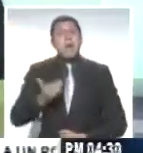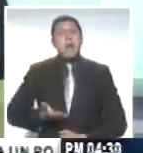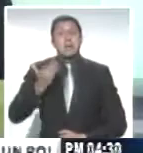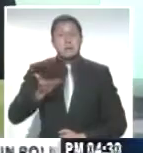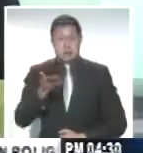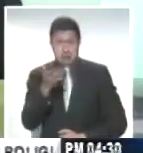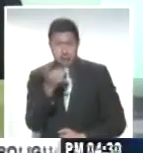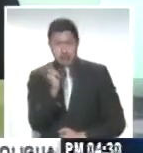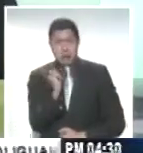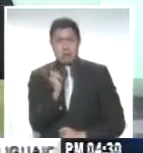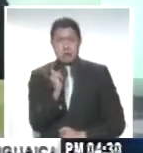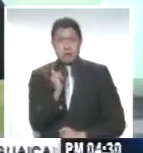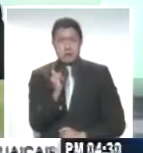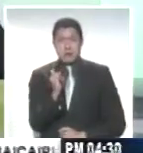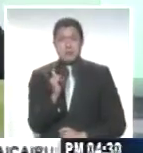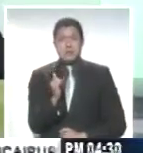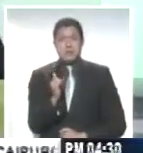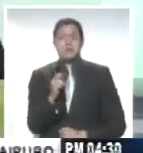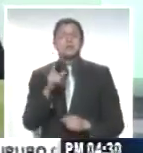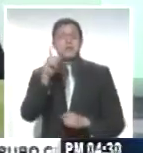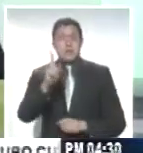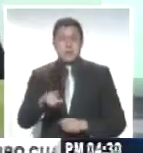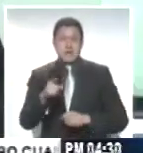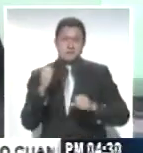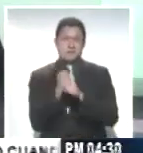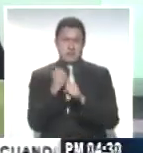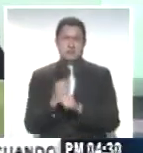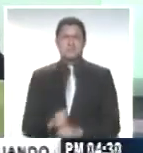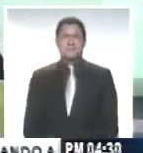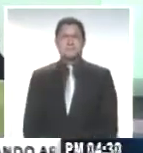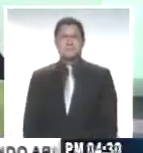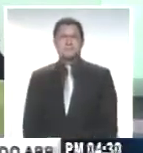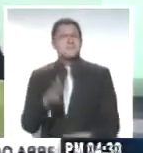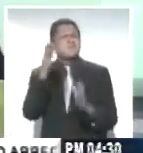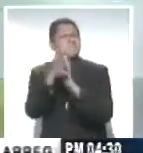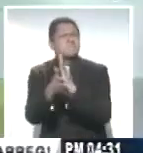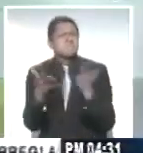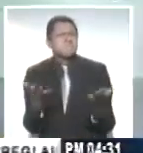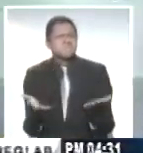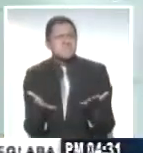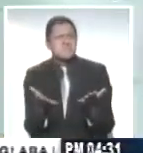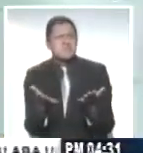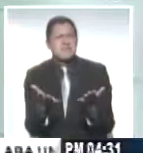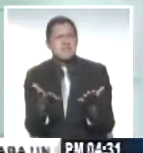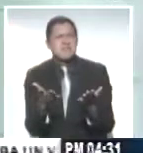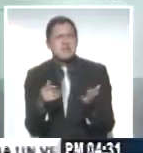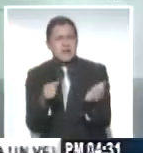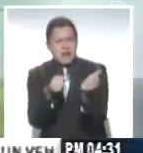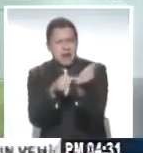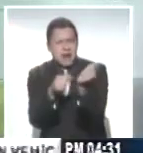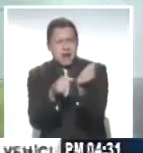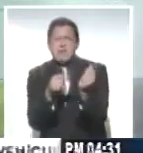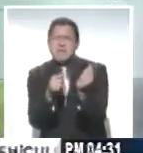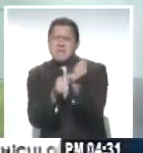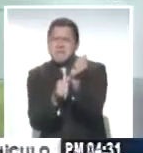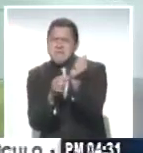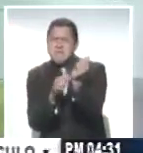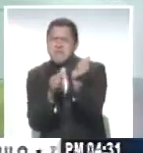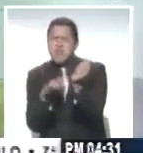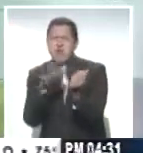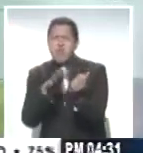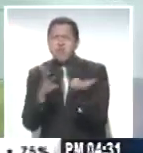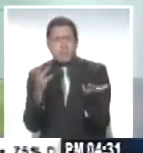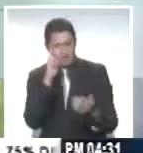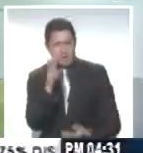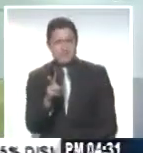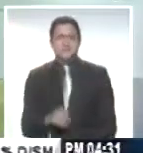que encontramos a nivel sobre todo del campo laboral. ¿En qué consiste el síndrome del túnel carpiano y dónde está